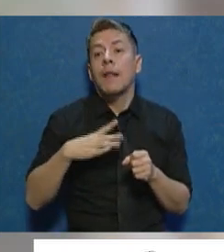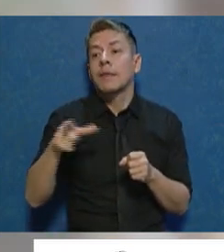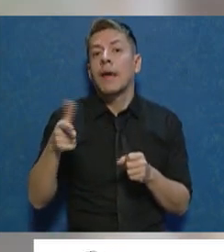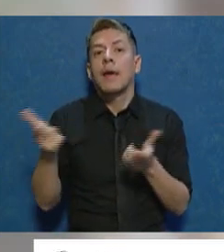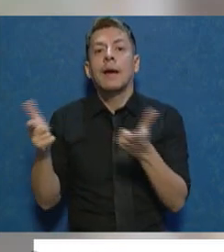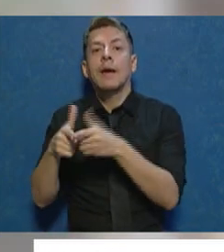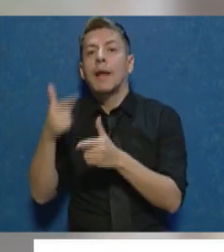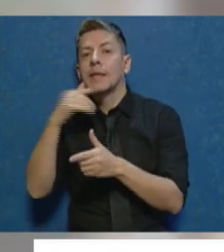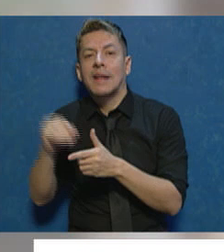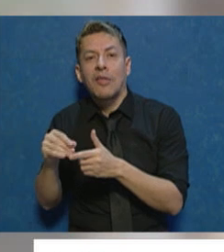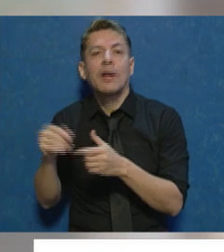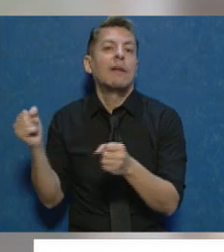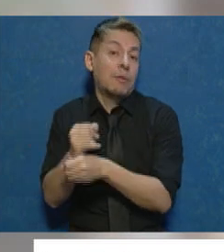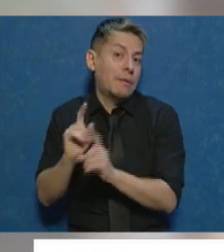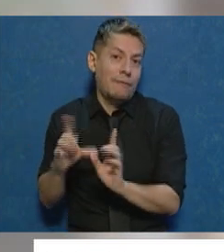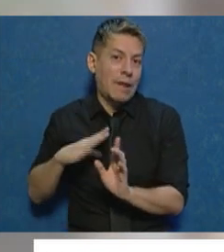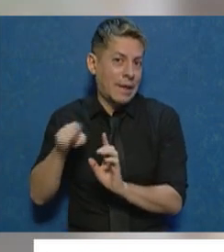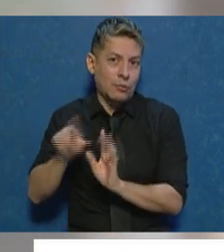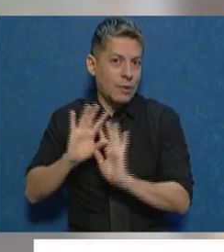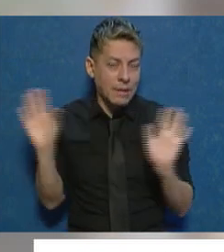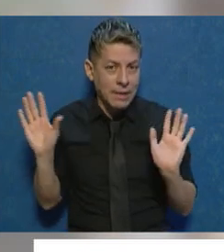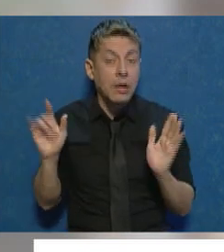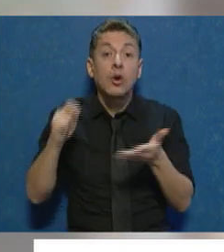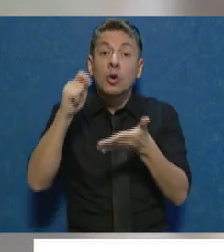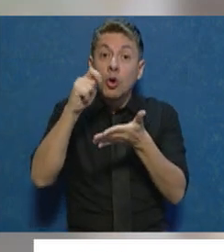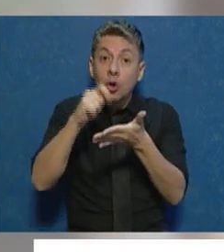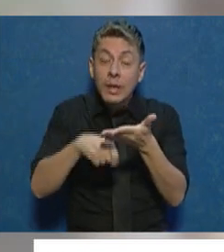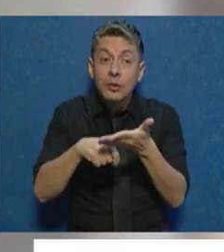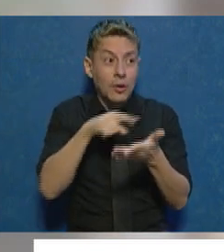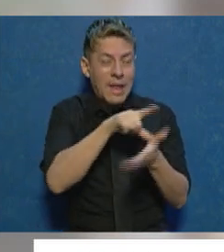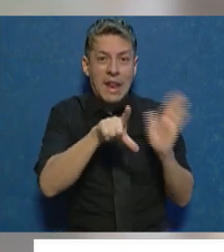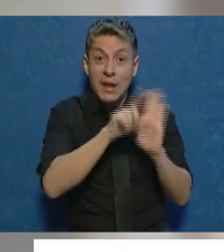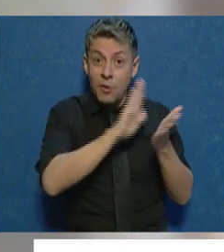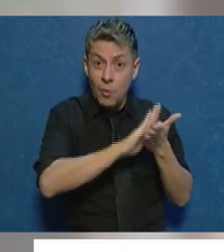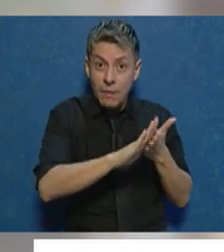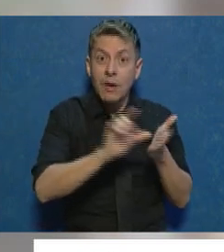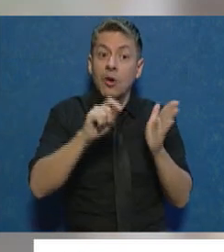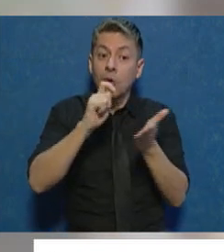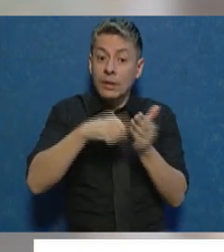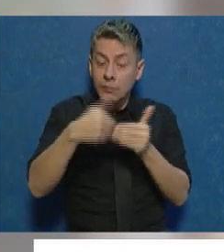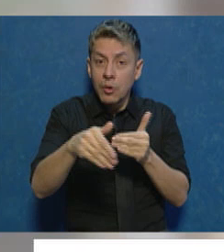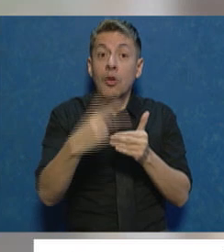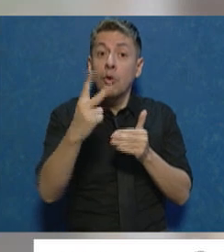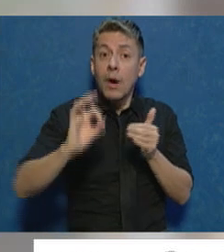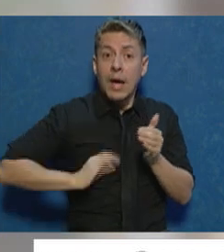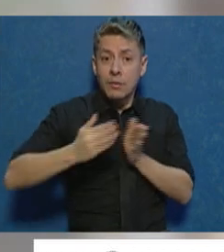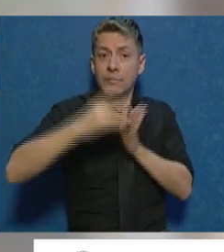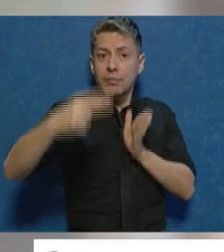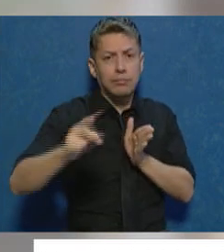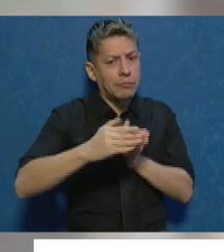la habilite. Los contratos a partir de esta nueva ley de alquileres dejarán de ser a 2 años, sino que pasarán a